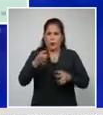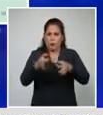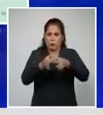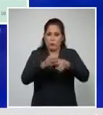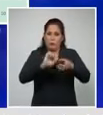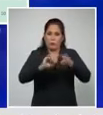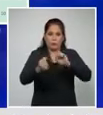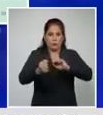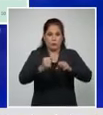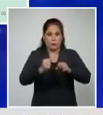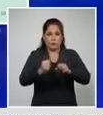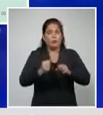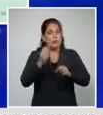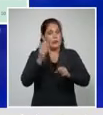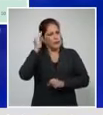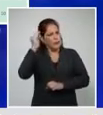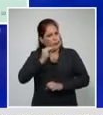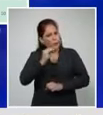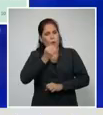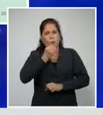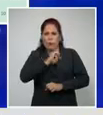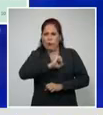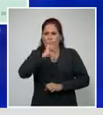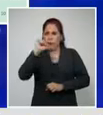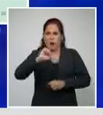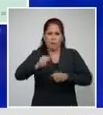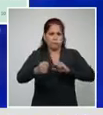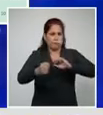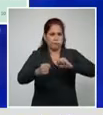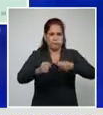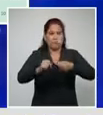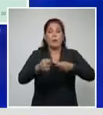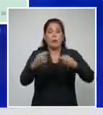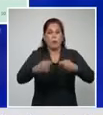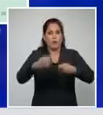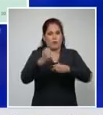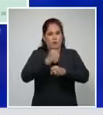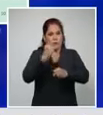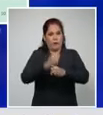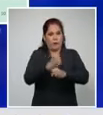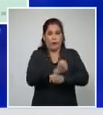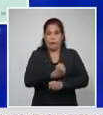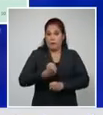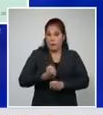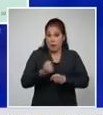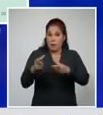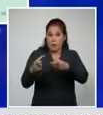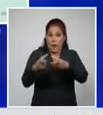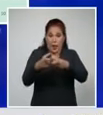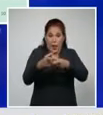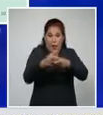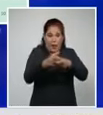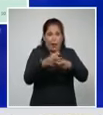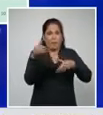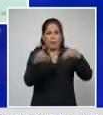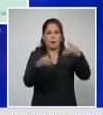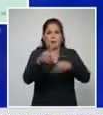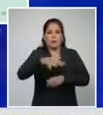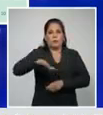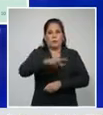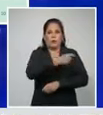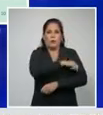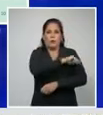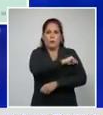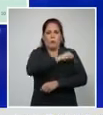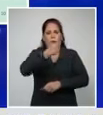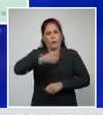no tengo duda que lo van a lograr, pero de todas formas tienen que trabajar y lograr una participación activa de